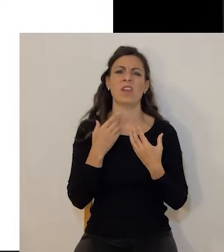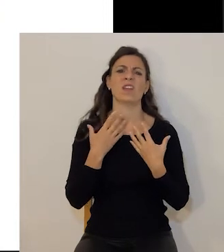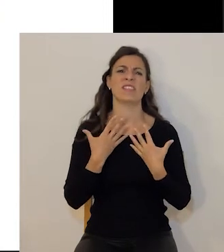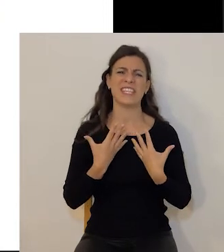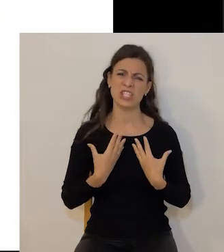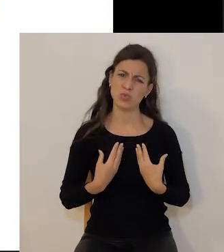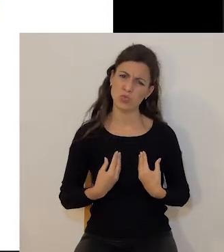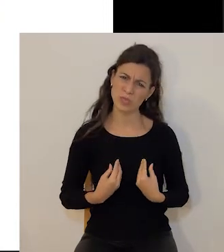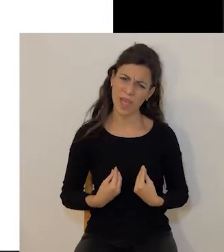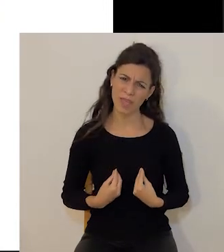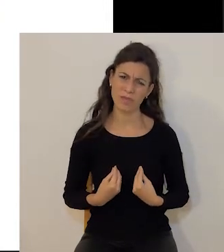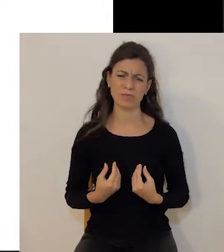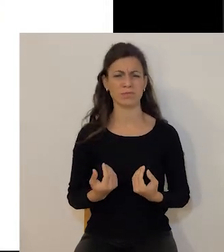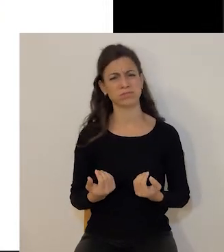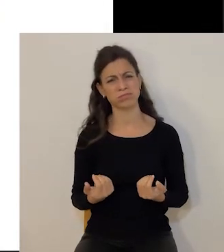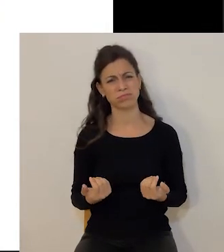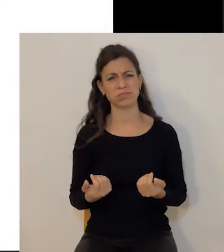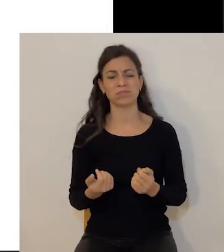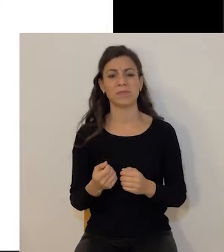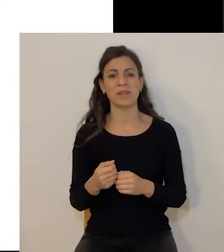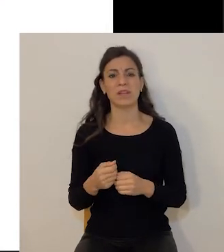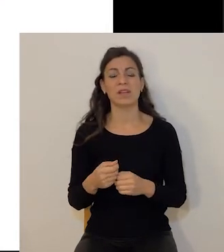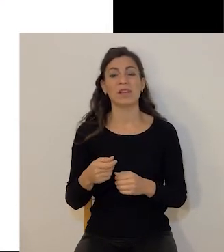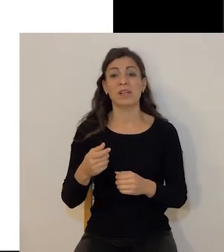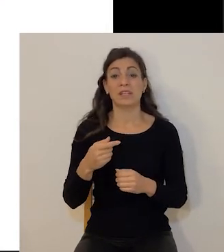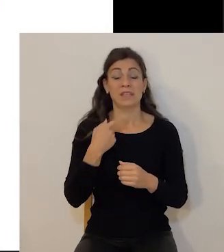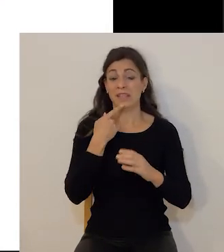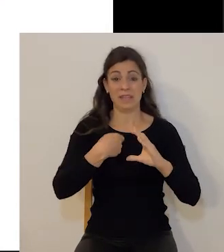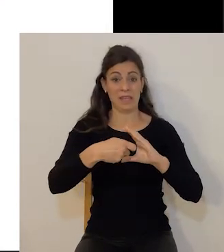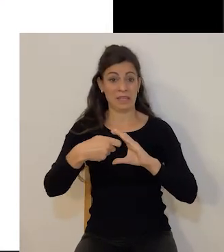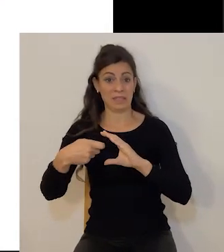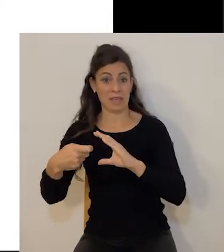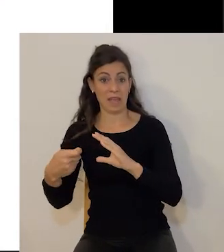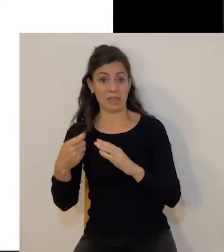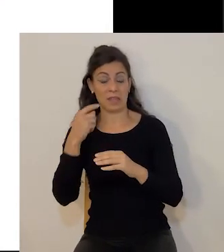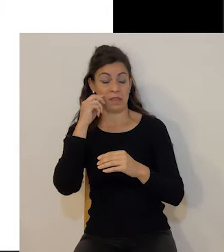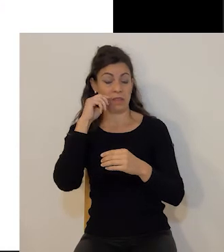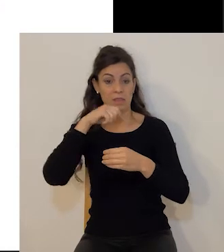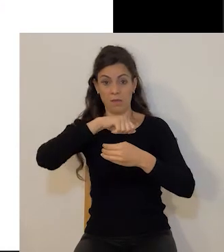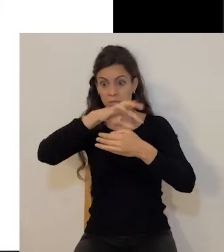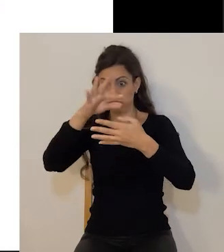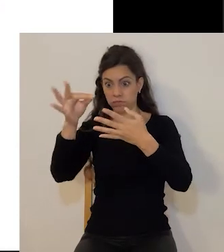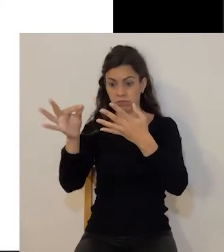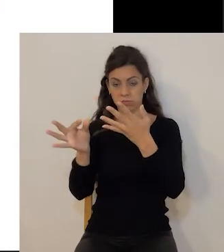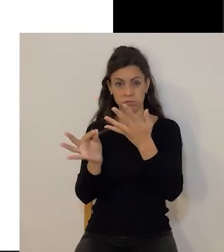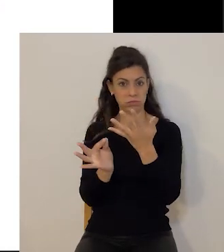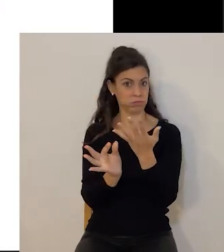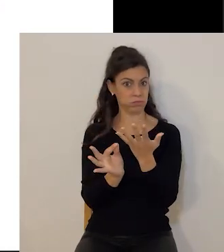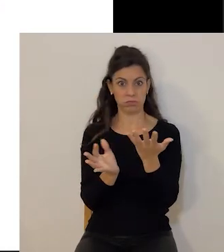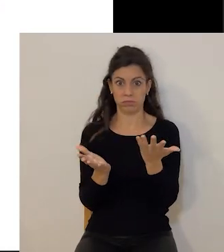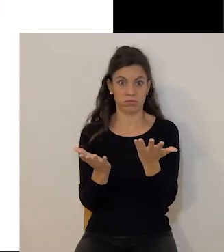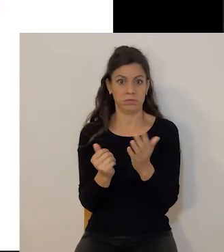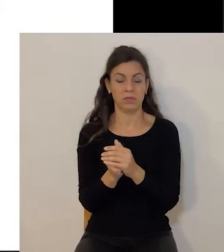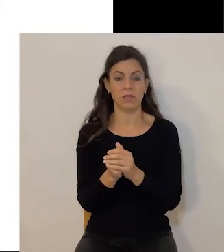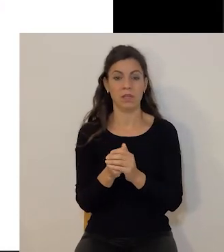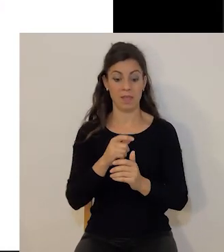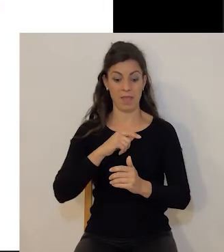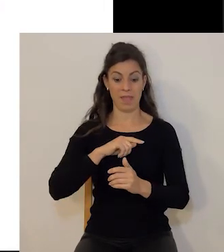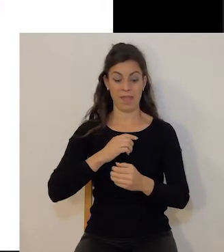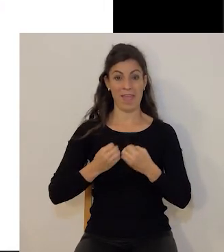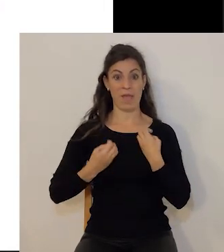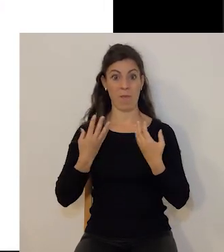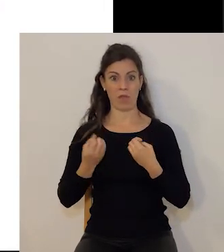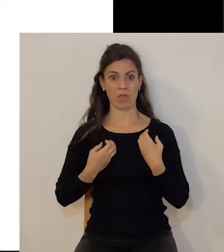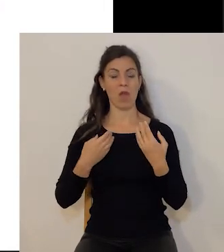Fijaros que con las cartas nos abre un abanico de poder observar y poder identificar emociones,